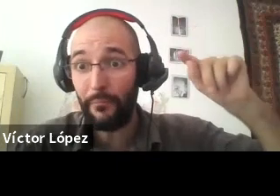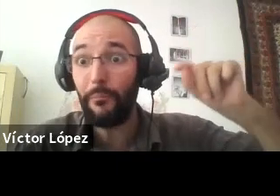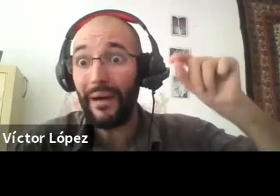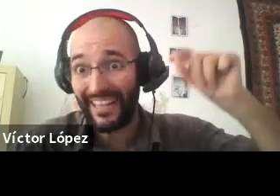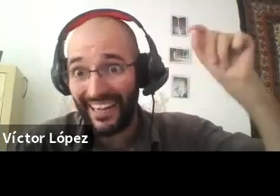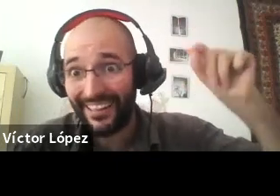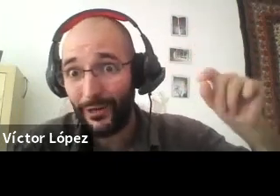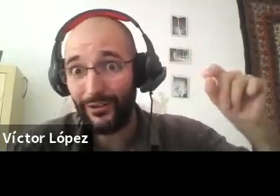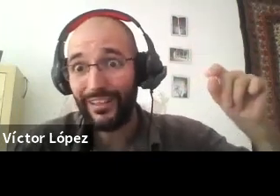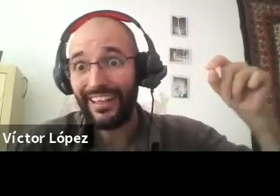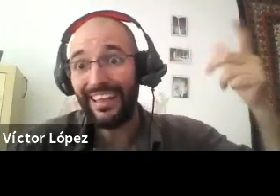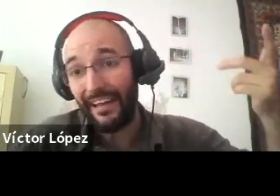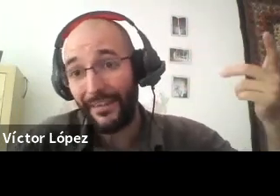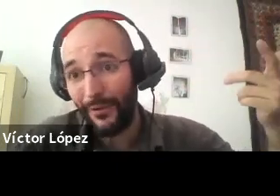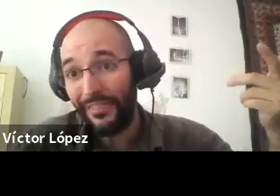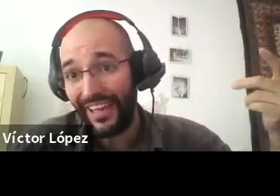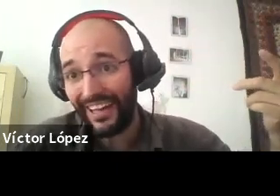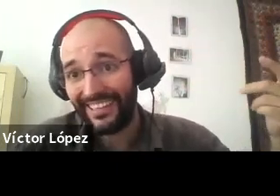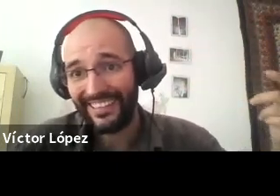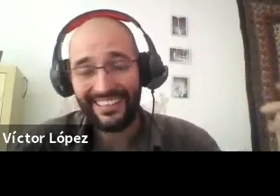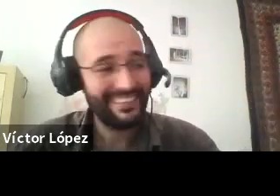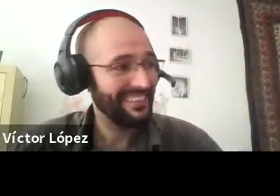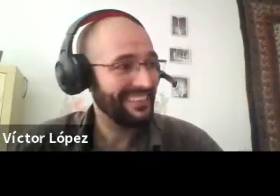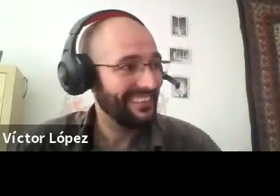va marcando la frecuencia.